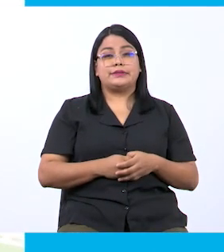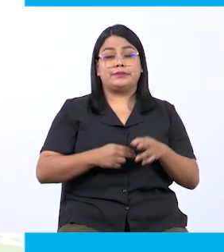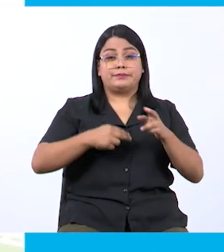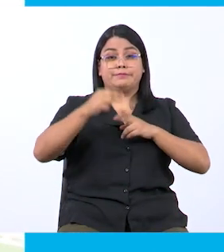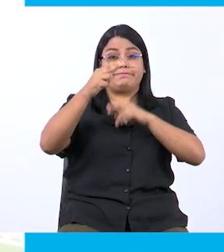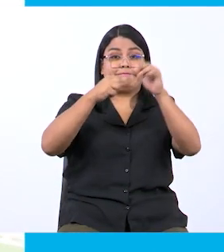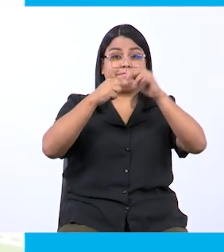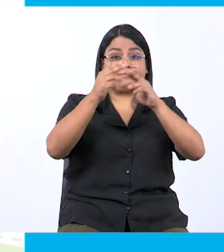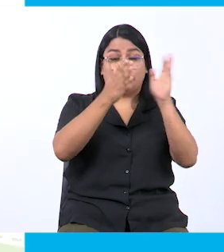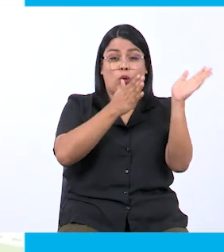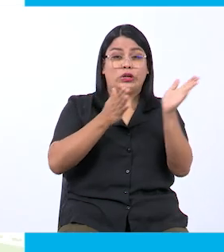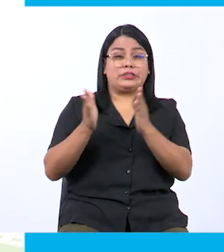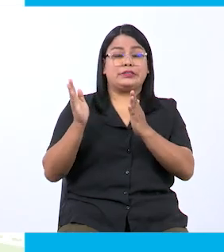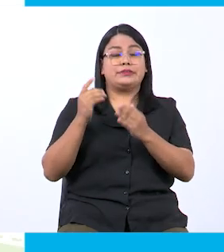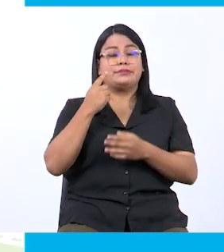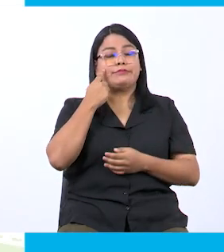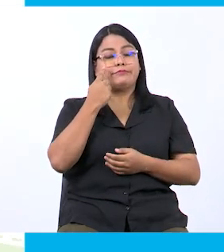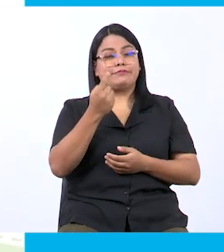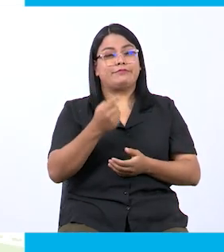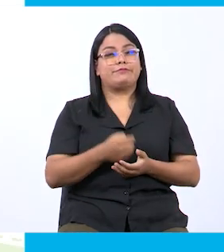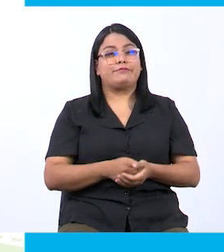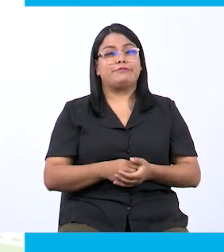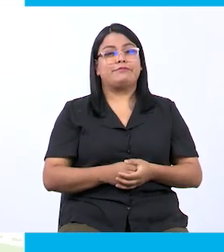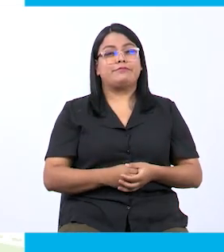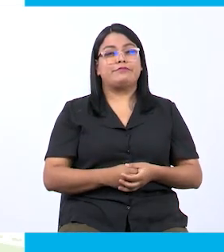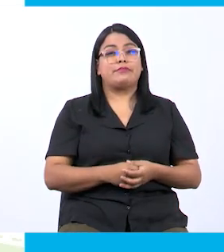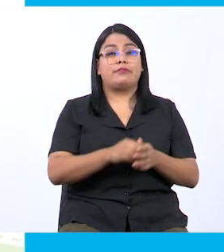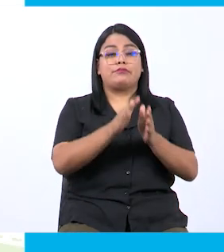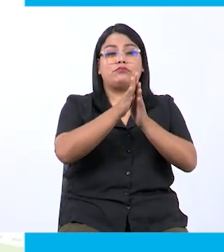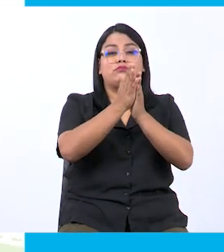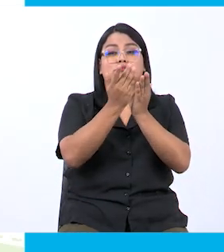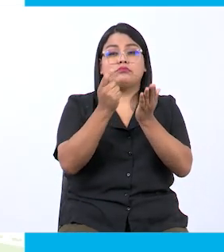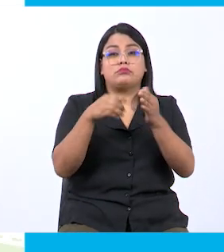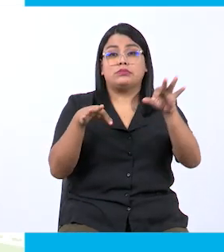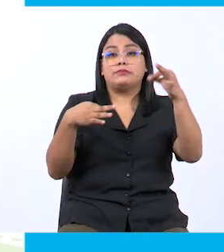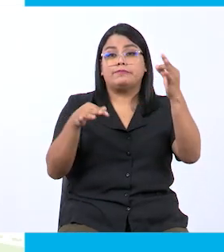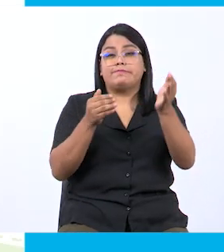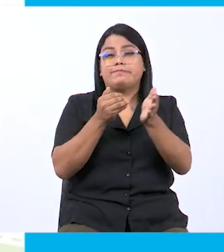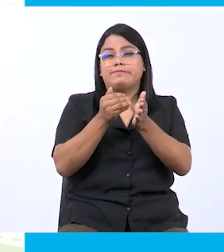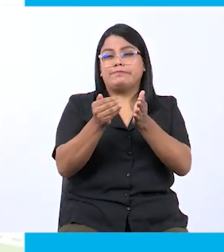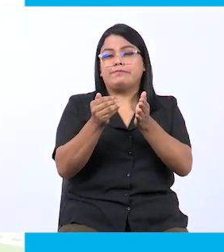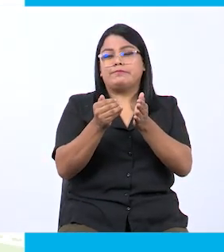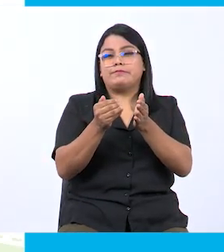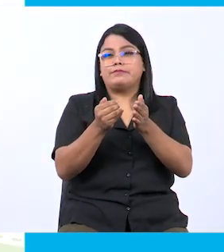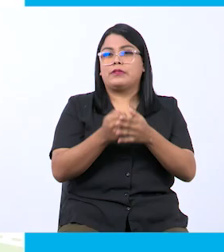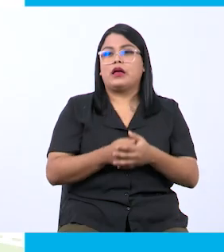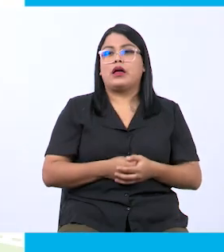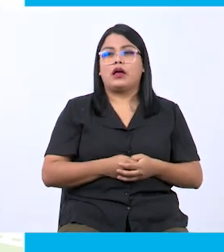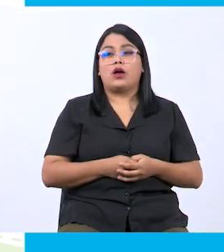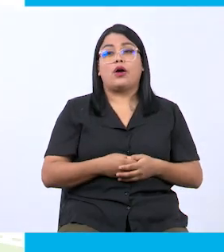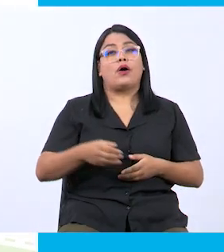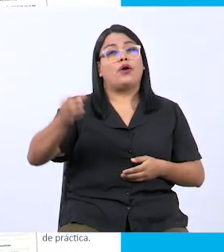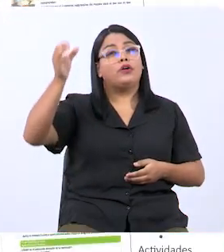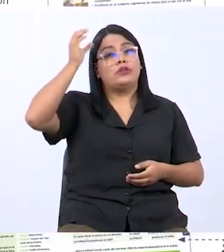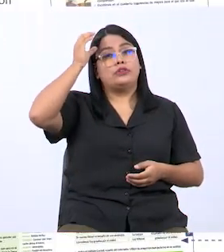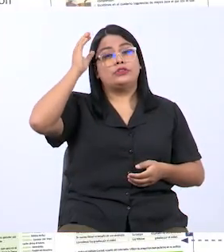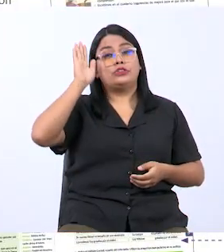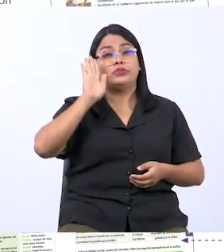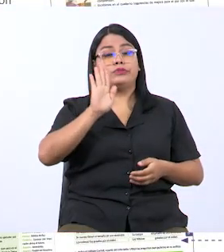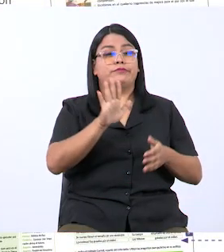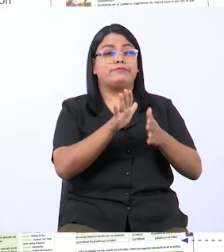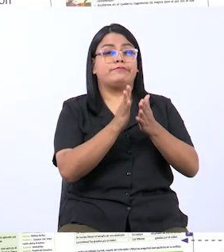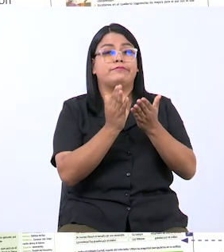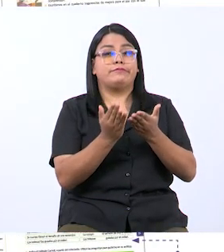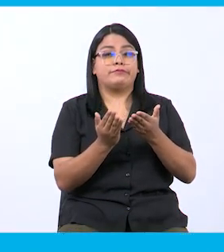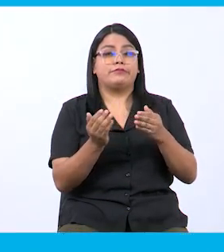Estructura del libro de texto. El libro de texto contiene en las páginas iniciales la sección Conoce tu libro